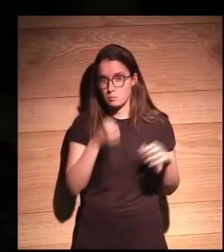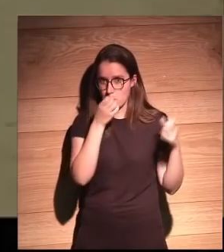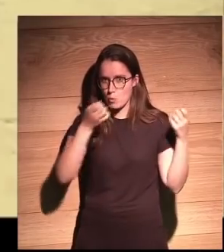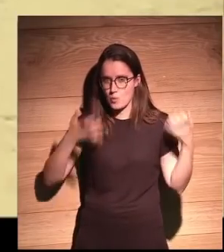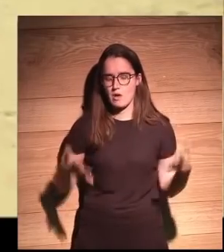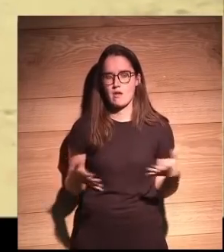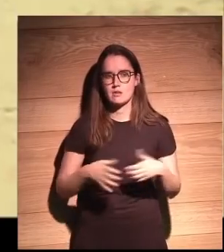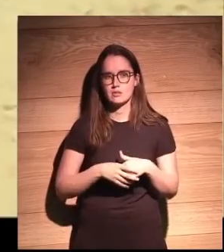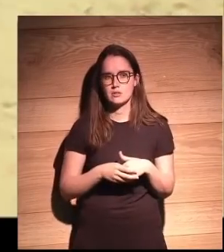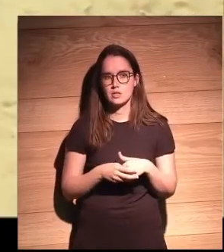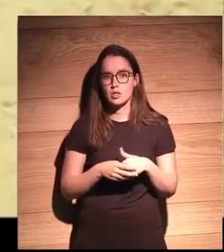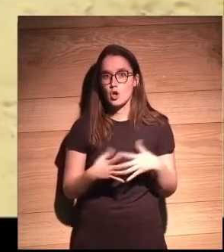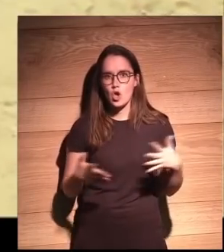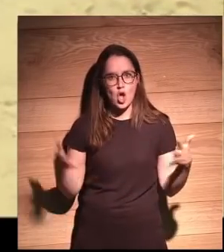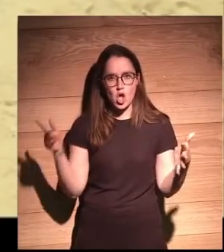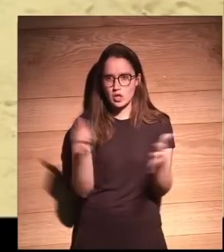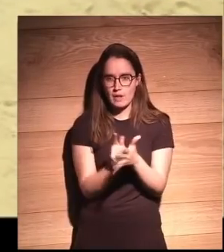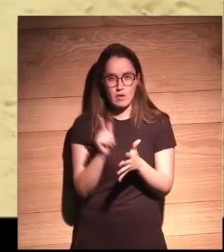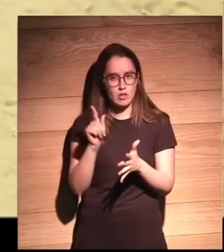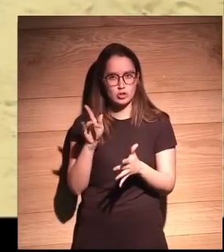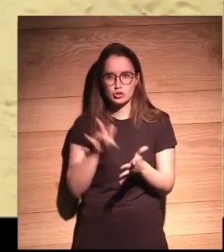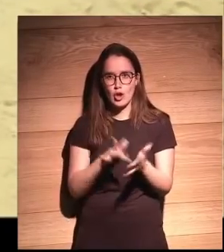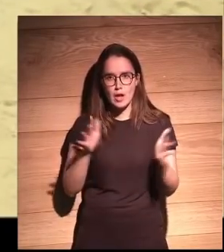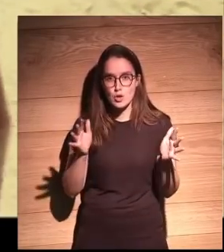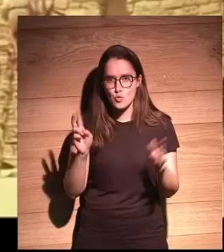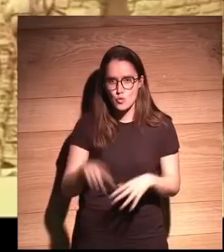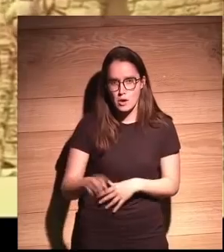Bien. Y que no se vuelva a repetir.